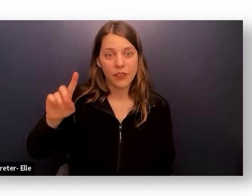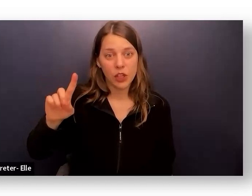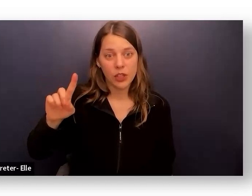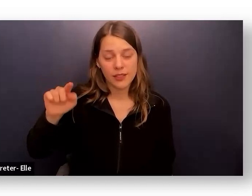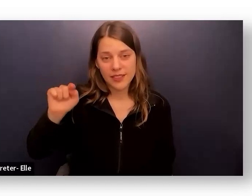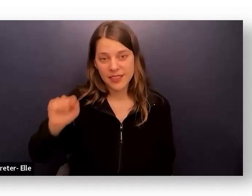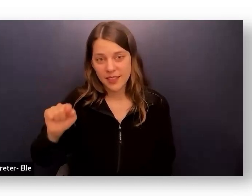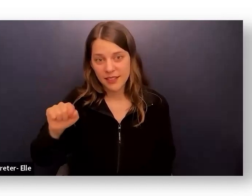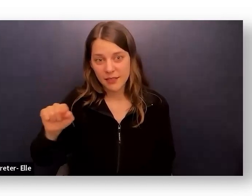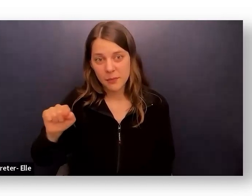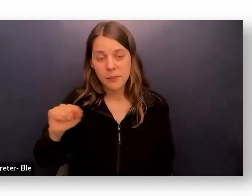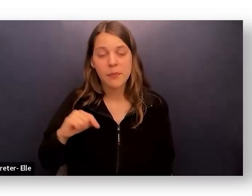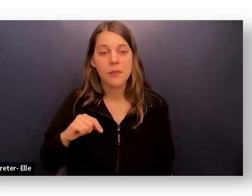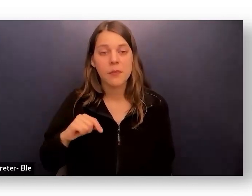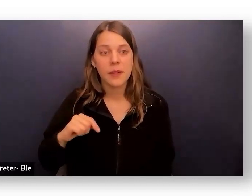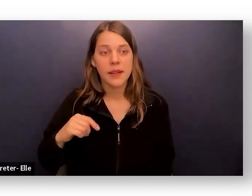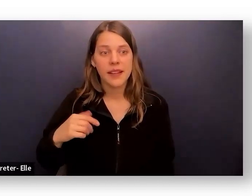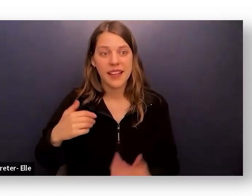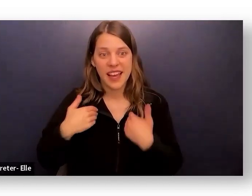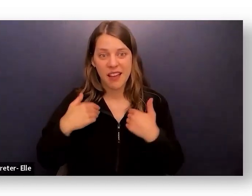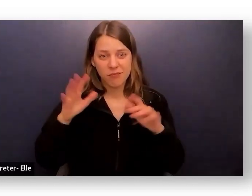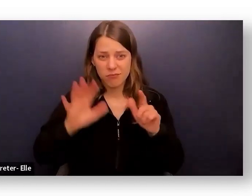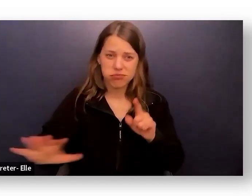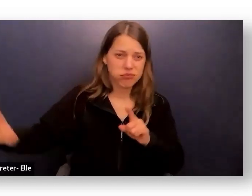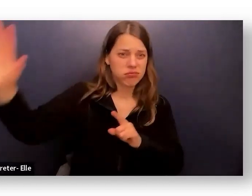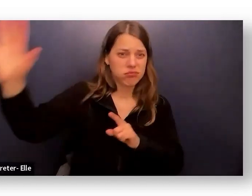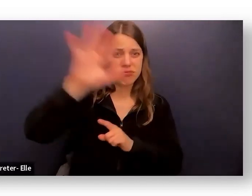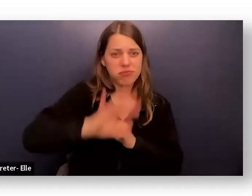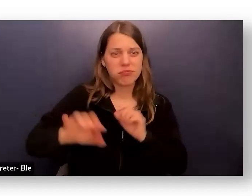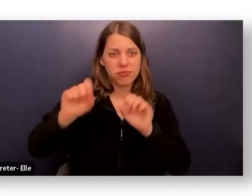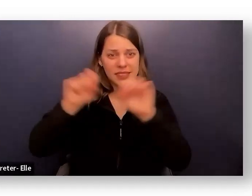Aquí en este mapa pueden ver a Medford en la parte